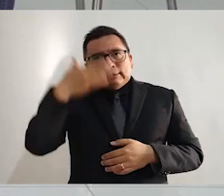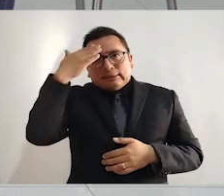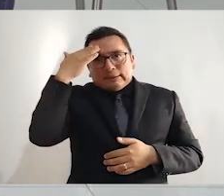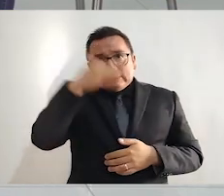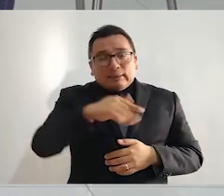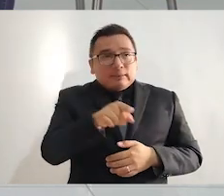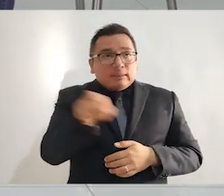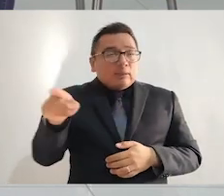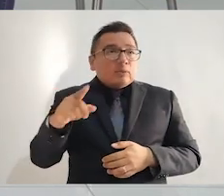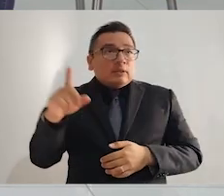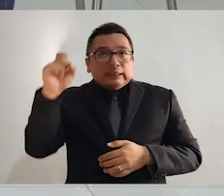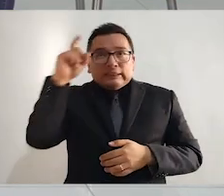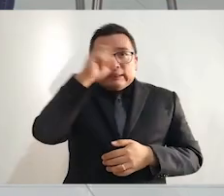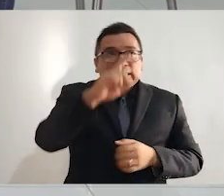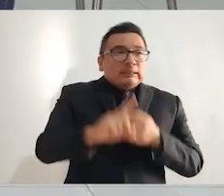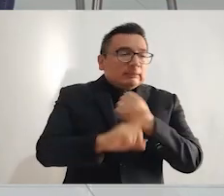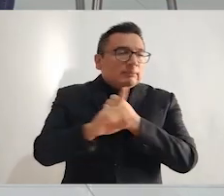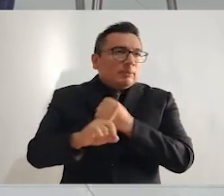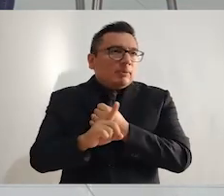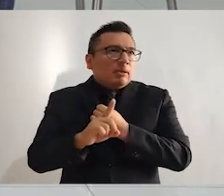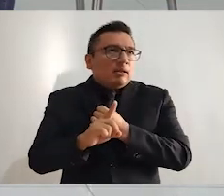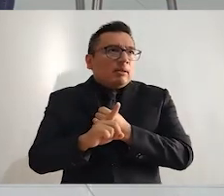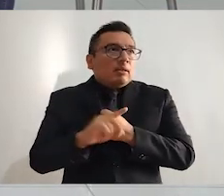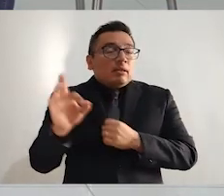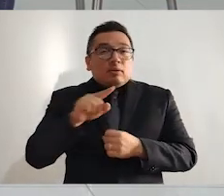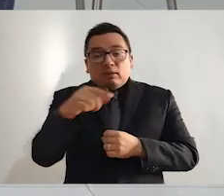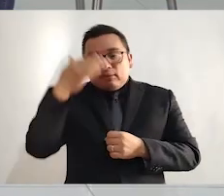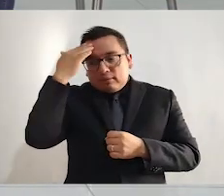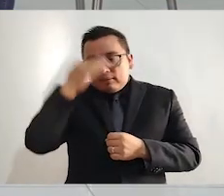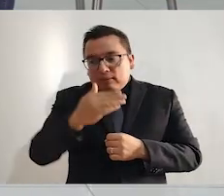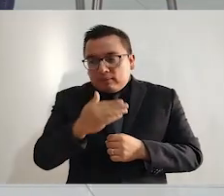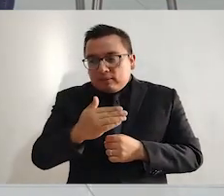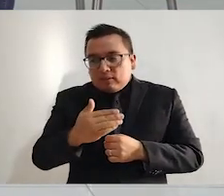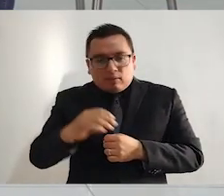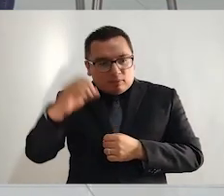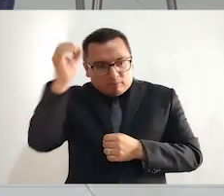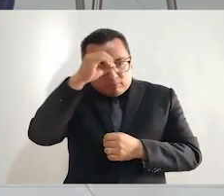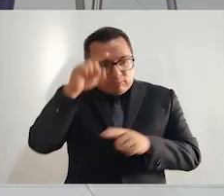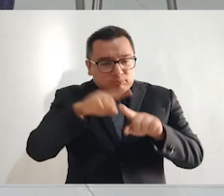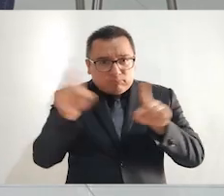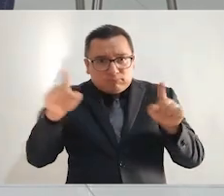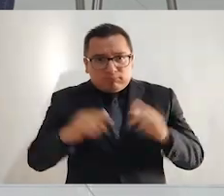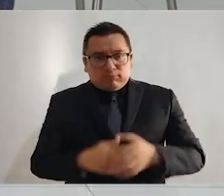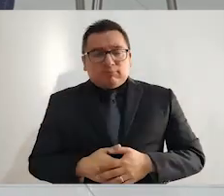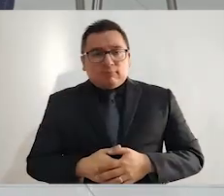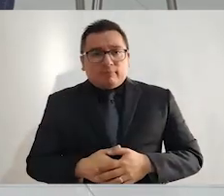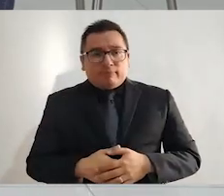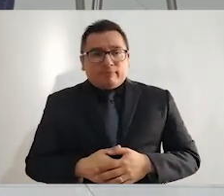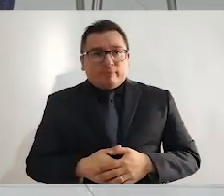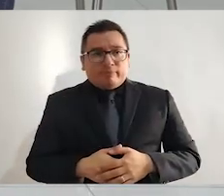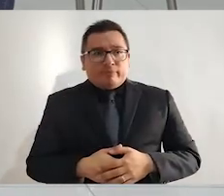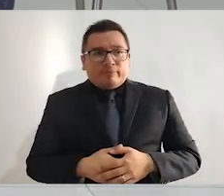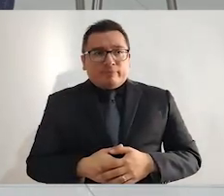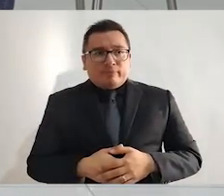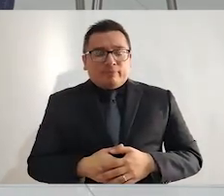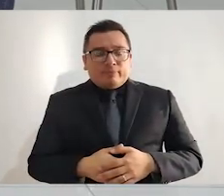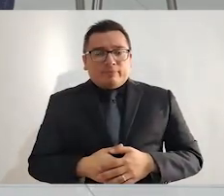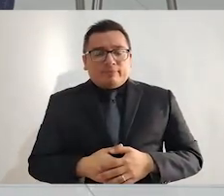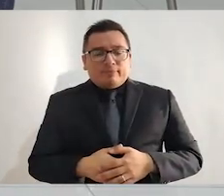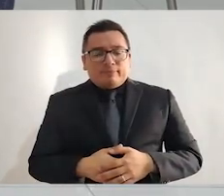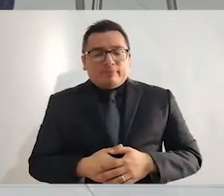que les toca vivir, me imagino que tienen una óptica muy importante de poder, y sobre todo muy sensible en ese